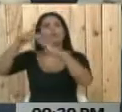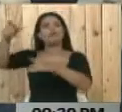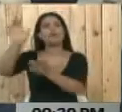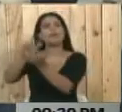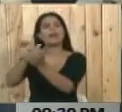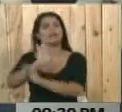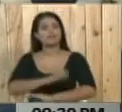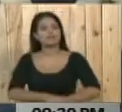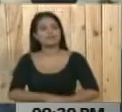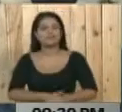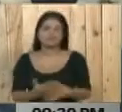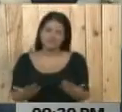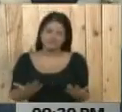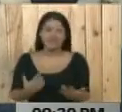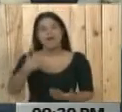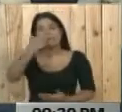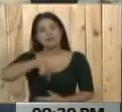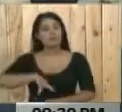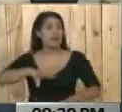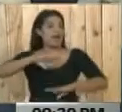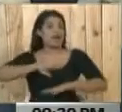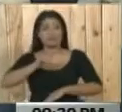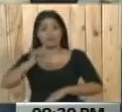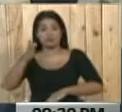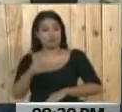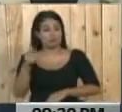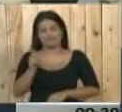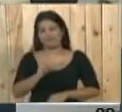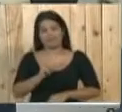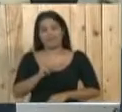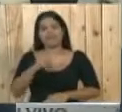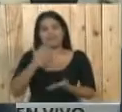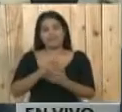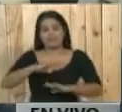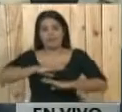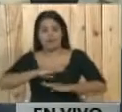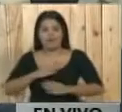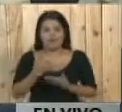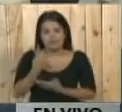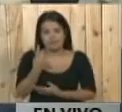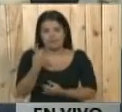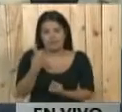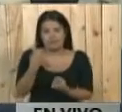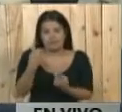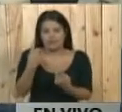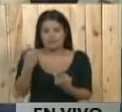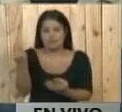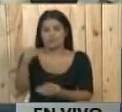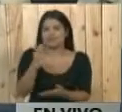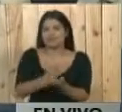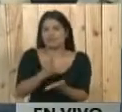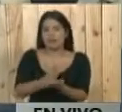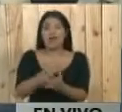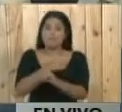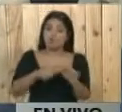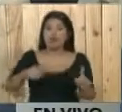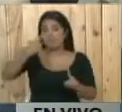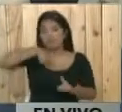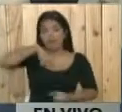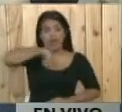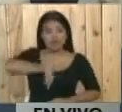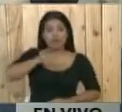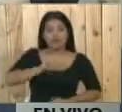El ser humano es un insatisfecho permanente. Por eso el ser humano tiene que tener una ética, una espiritualidad, unos valores, unos